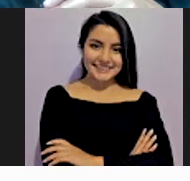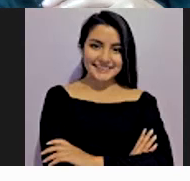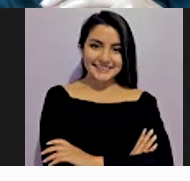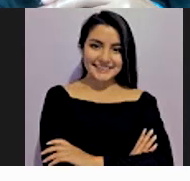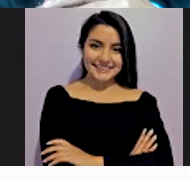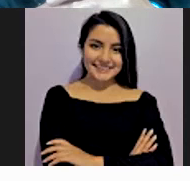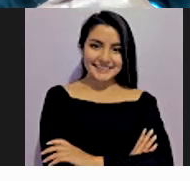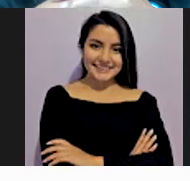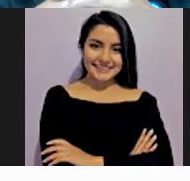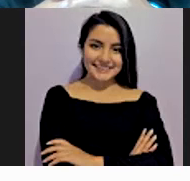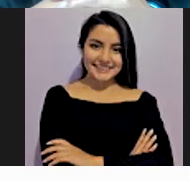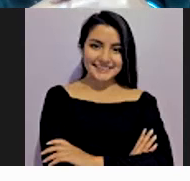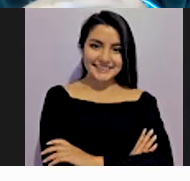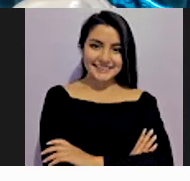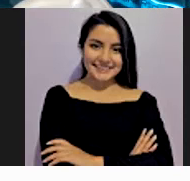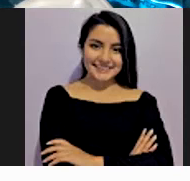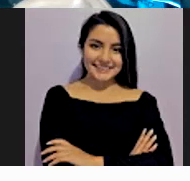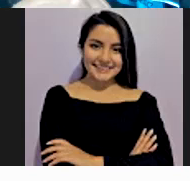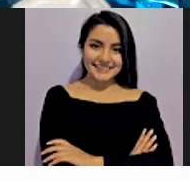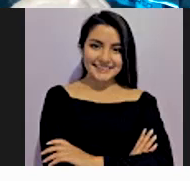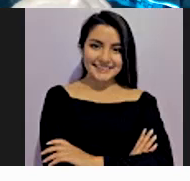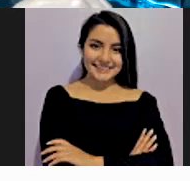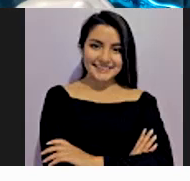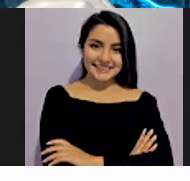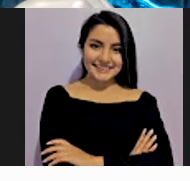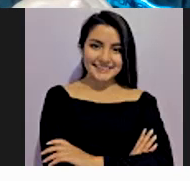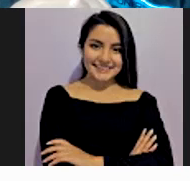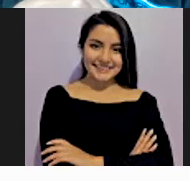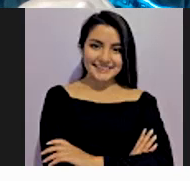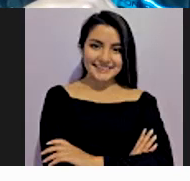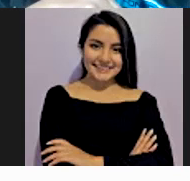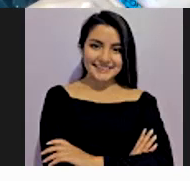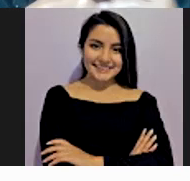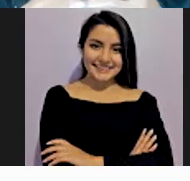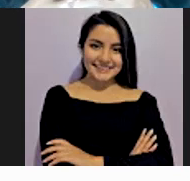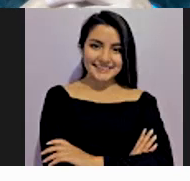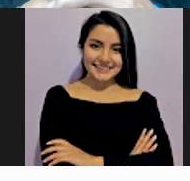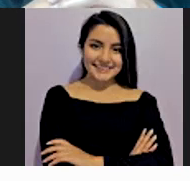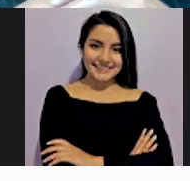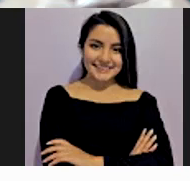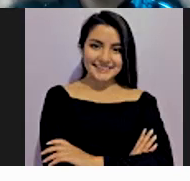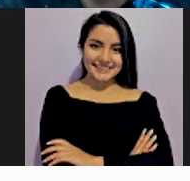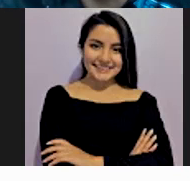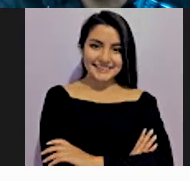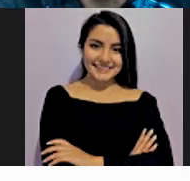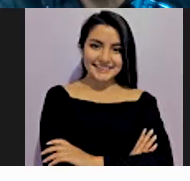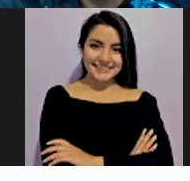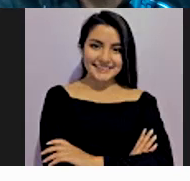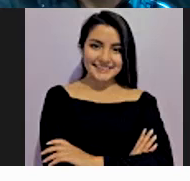no. Ajá, nos Pero, tomaba así. pero eso sí hacen ahora, pues, ahorita están controlando, no controlando, sino